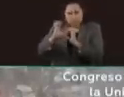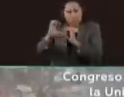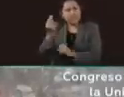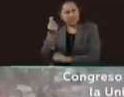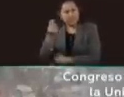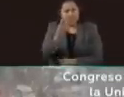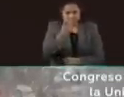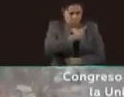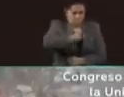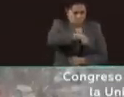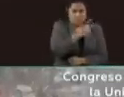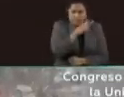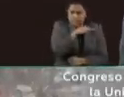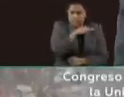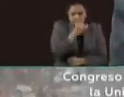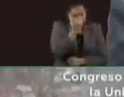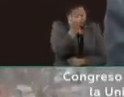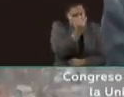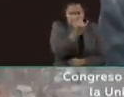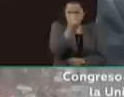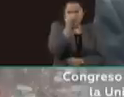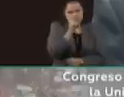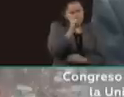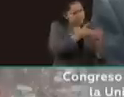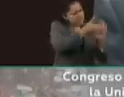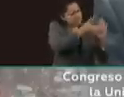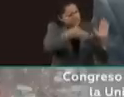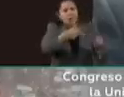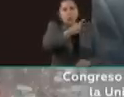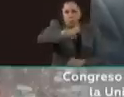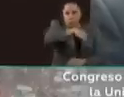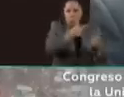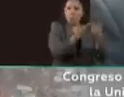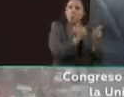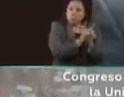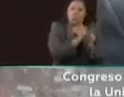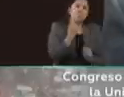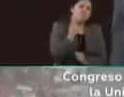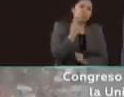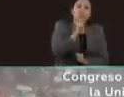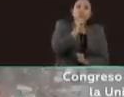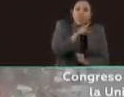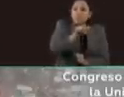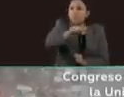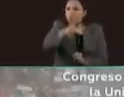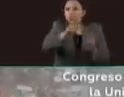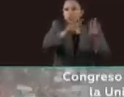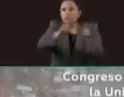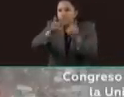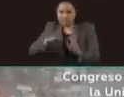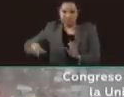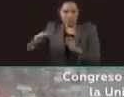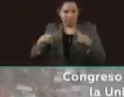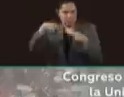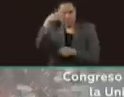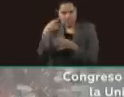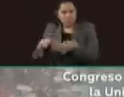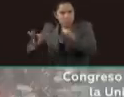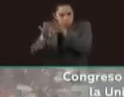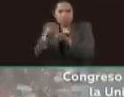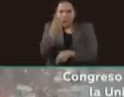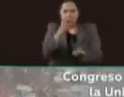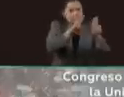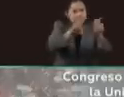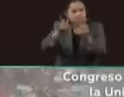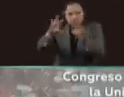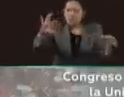del Partido Verde, nuestro instituto político ha integrado otras causas que son importantes para las y los mexicanos. Así, hemos